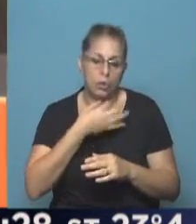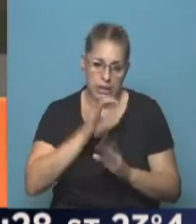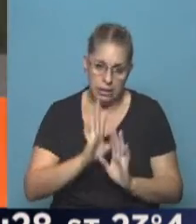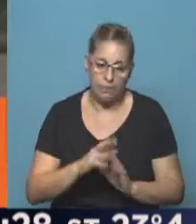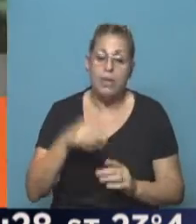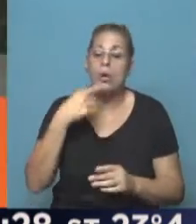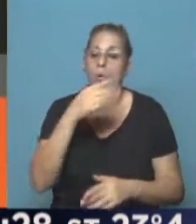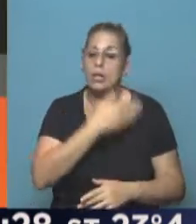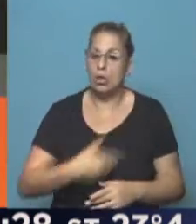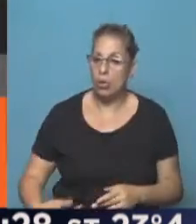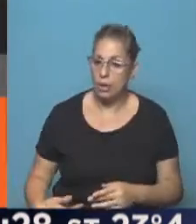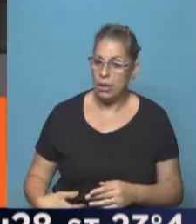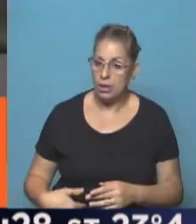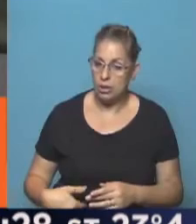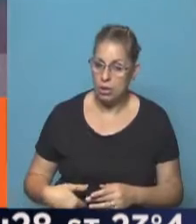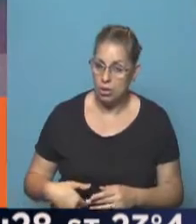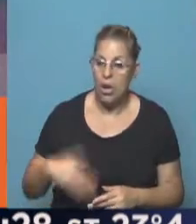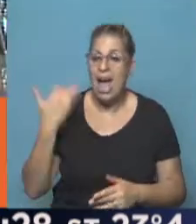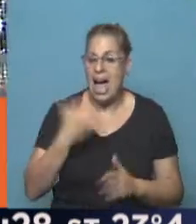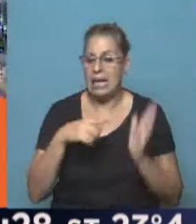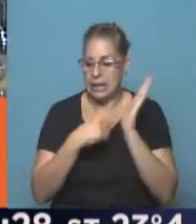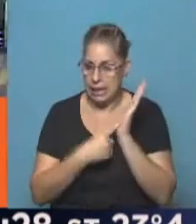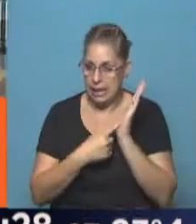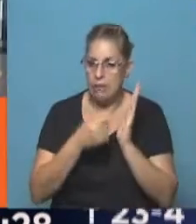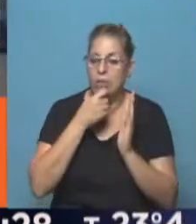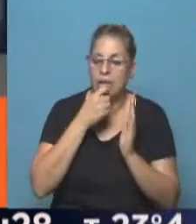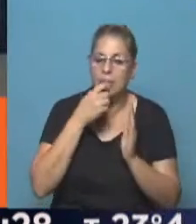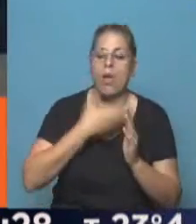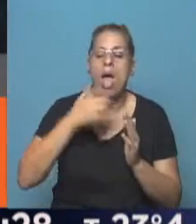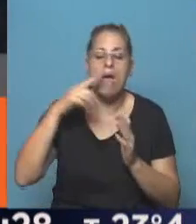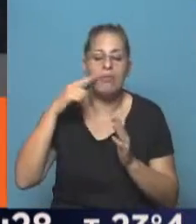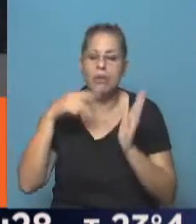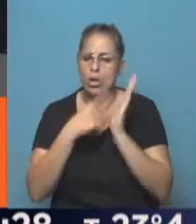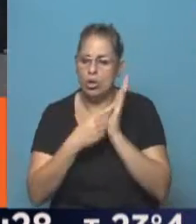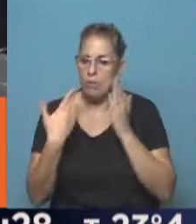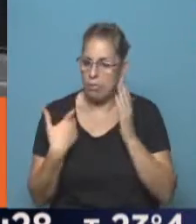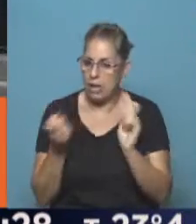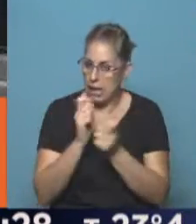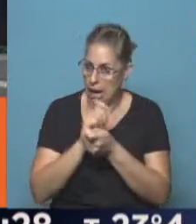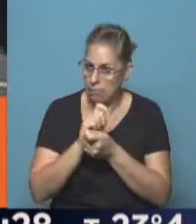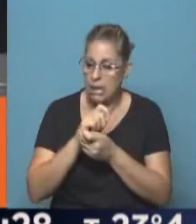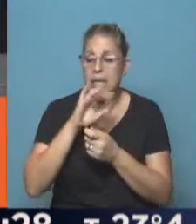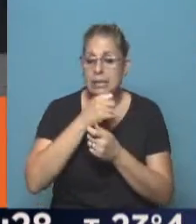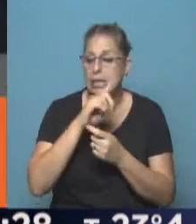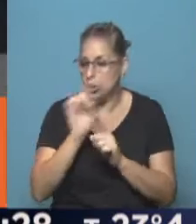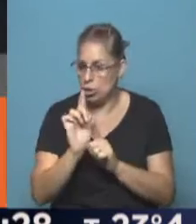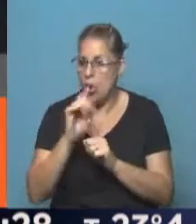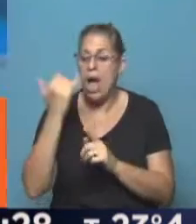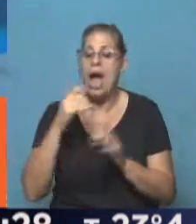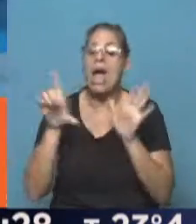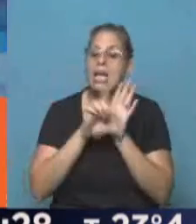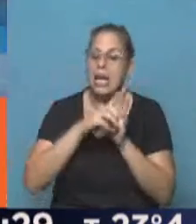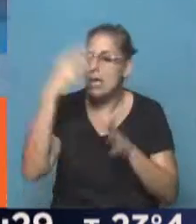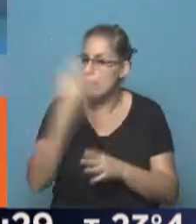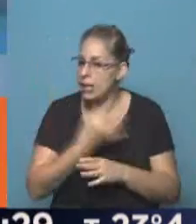es el Estado, normalmente hay reglas. Por ejemplo, la AFIP tiene normas de lo que puede reestructurar y no puede reestructurar, hay resoluciones específicas